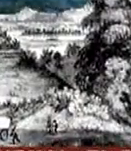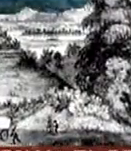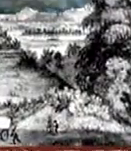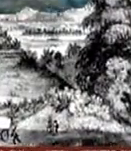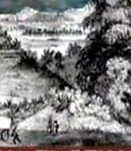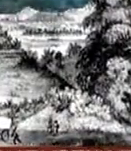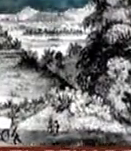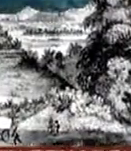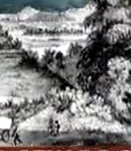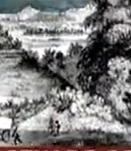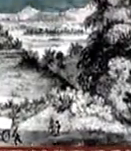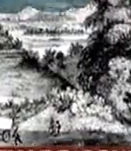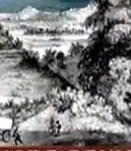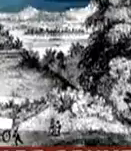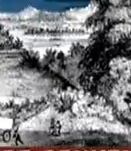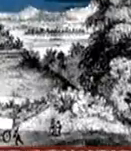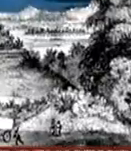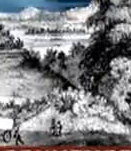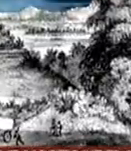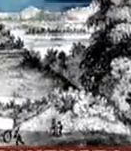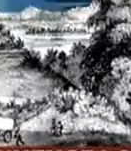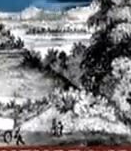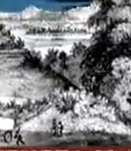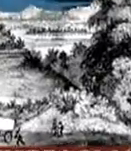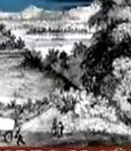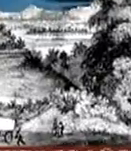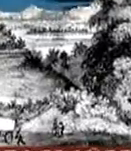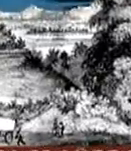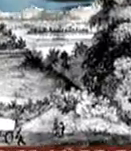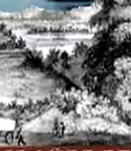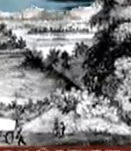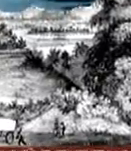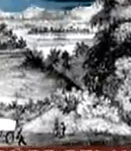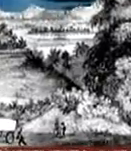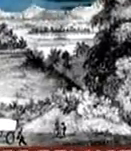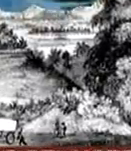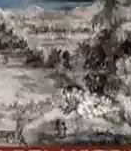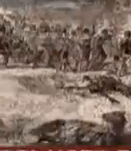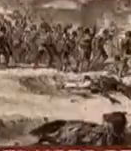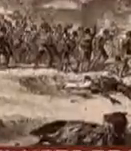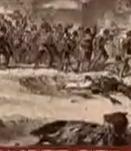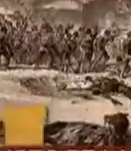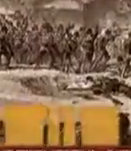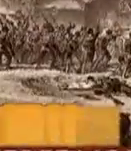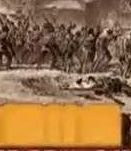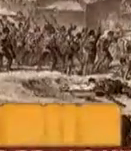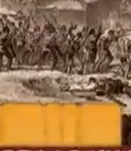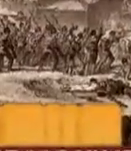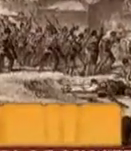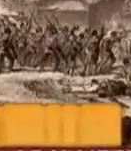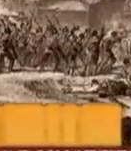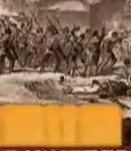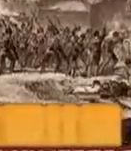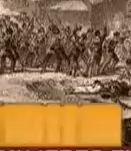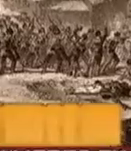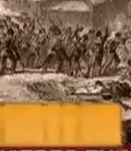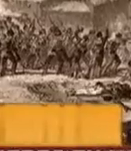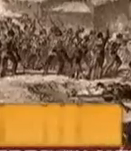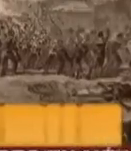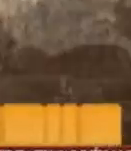hasta 1833, cuando fue decretado sede del Colegio Militar. El 12 y 13 de septiembre